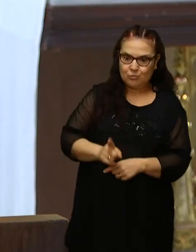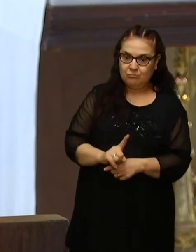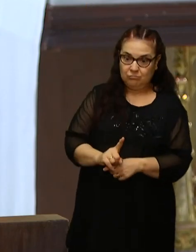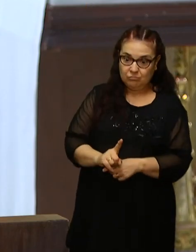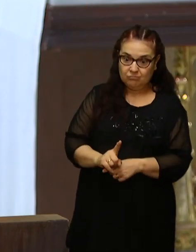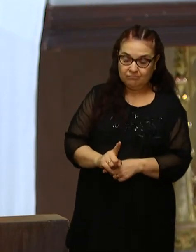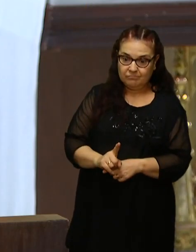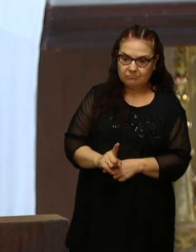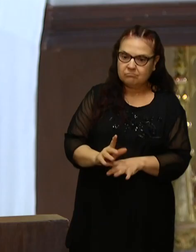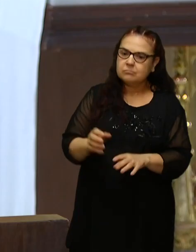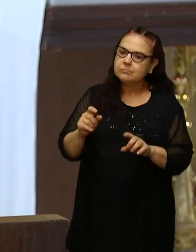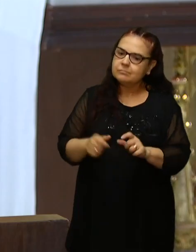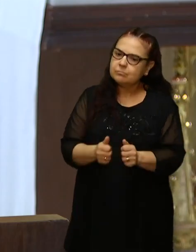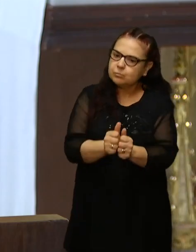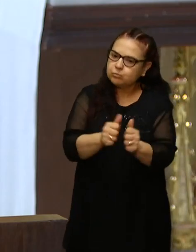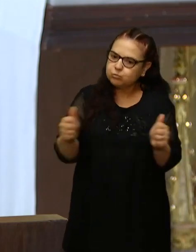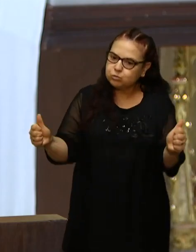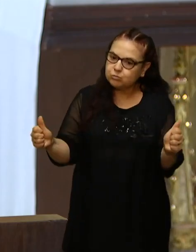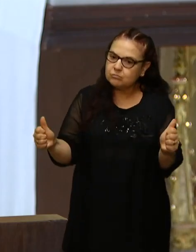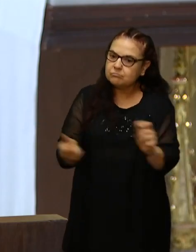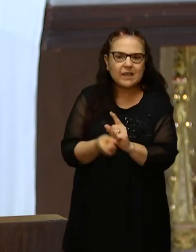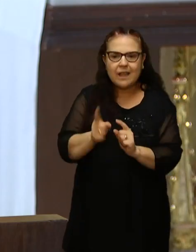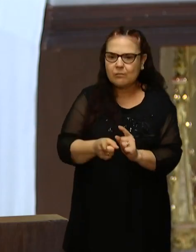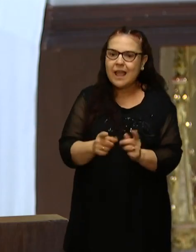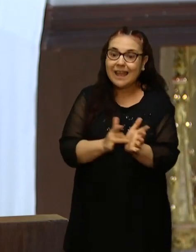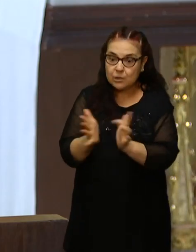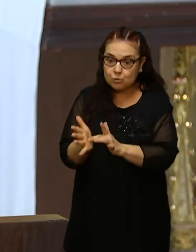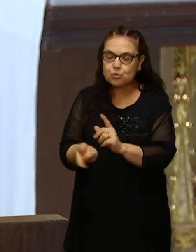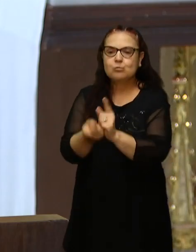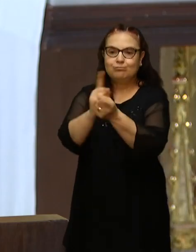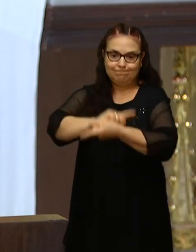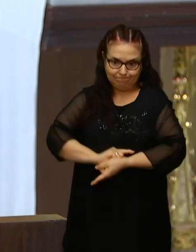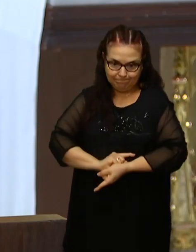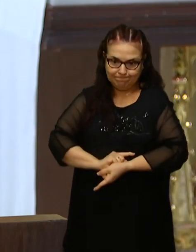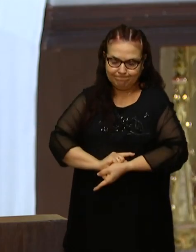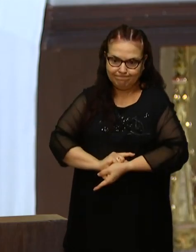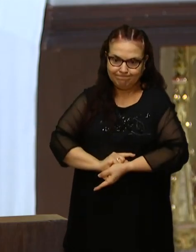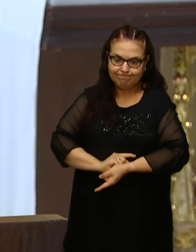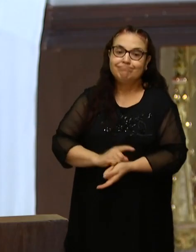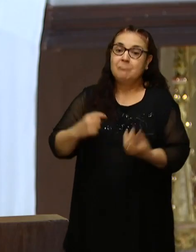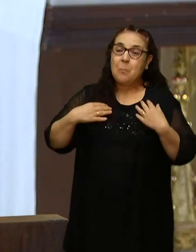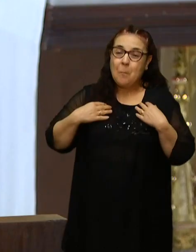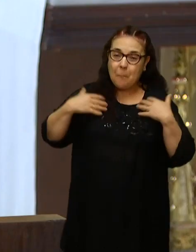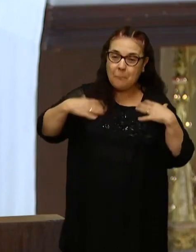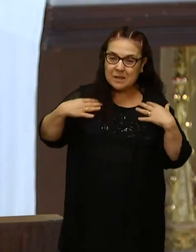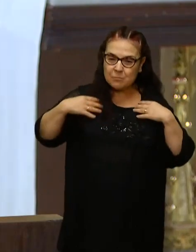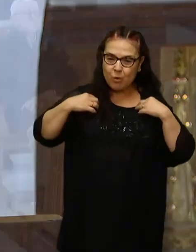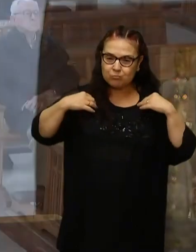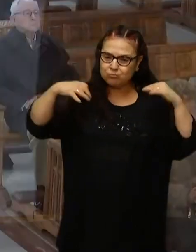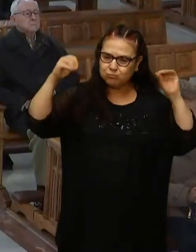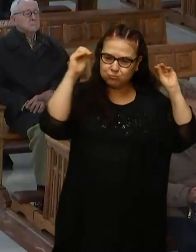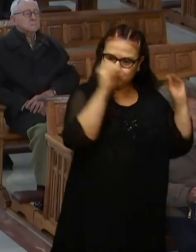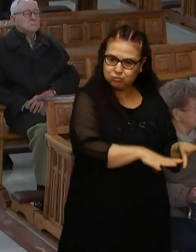era. Al contrario, se despojó de sí mismo, tomando la condición de